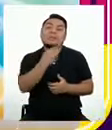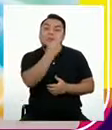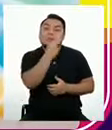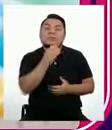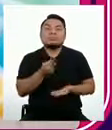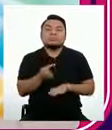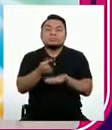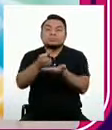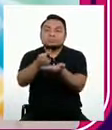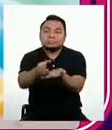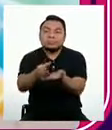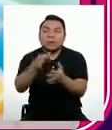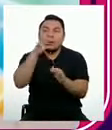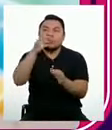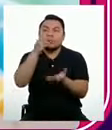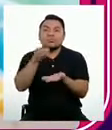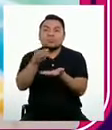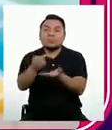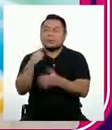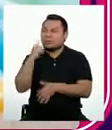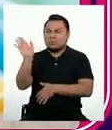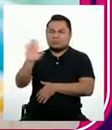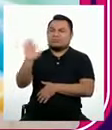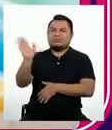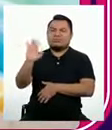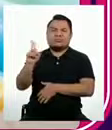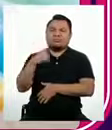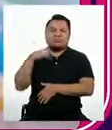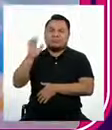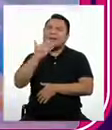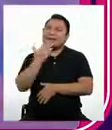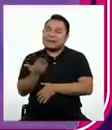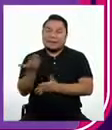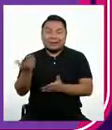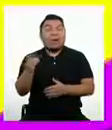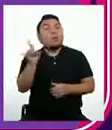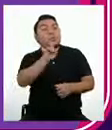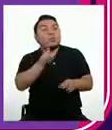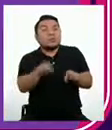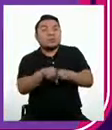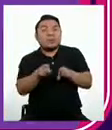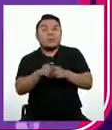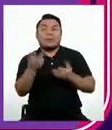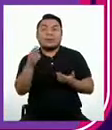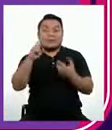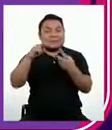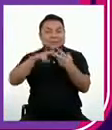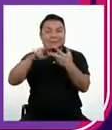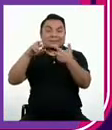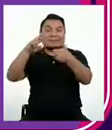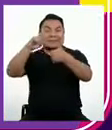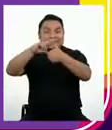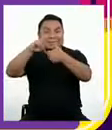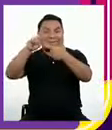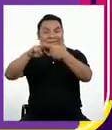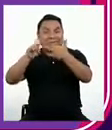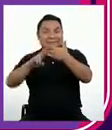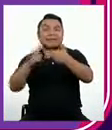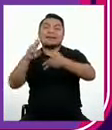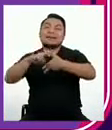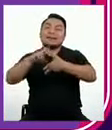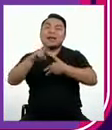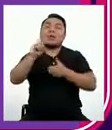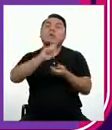tipo de objeto que vemos que no lo necesitamos. Luego podemos también comenzar a utilizar las 3 R's, ¿no? Por ejemplo, un poco el tema